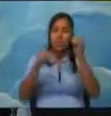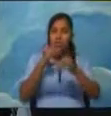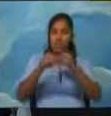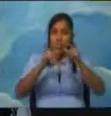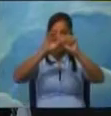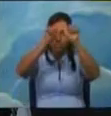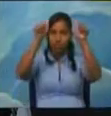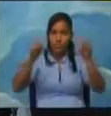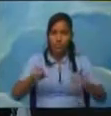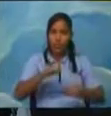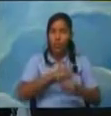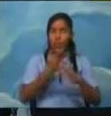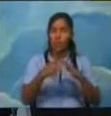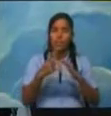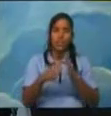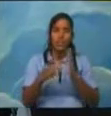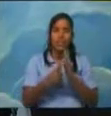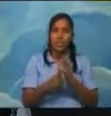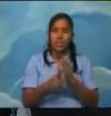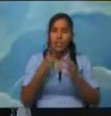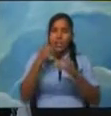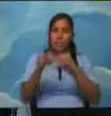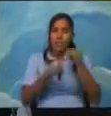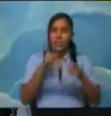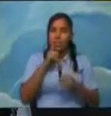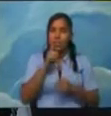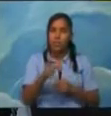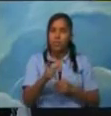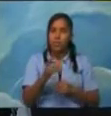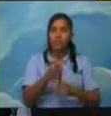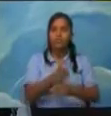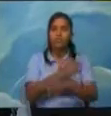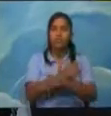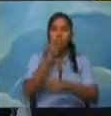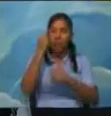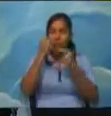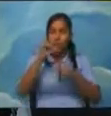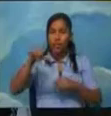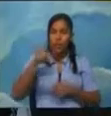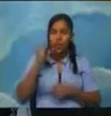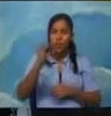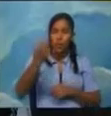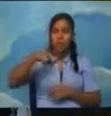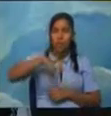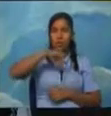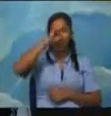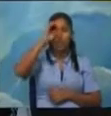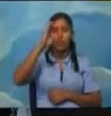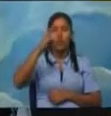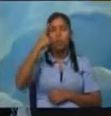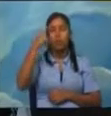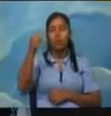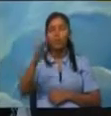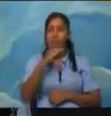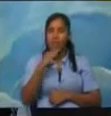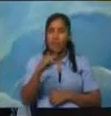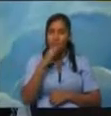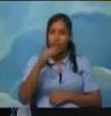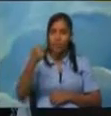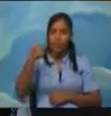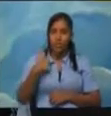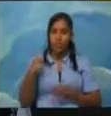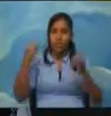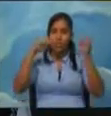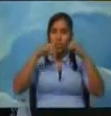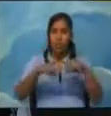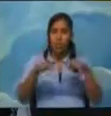de cualquier cosa, e hiciereis lo malo ante los ojos de Jehová vuestro Dios para enojarlo, yo